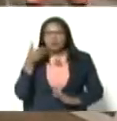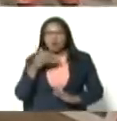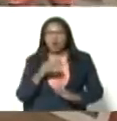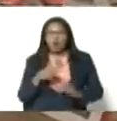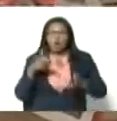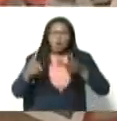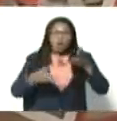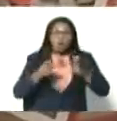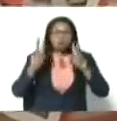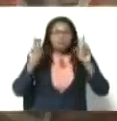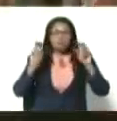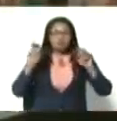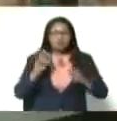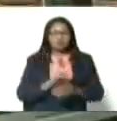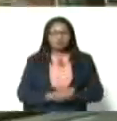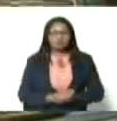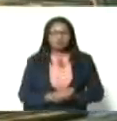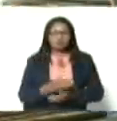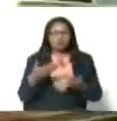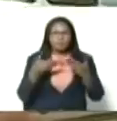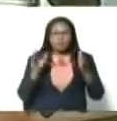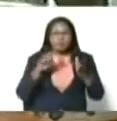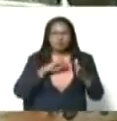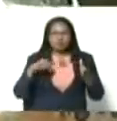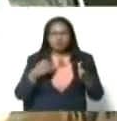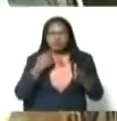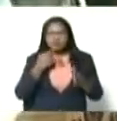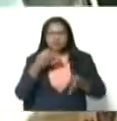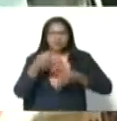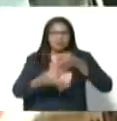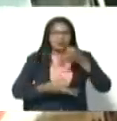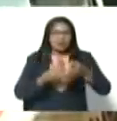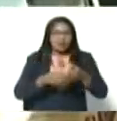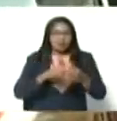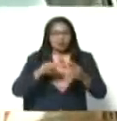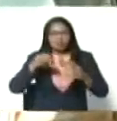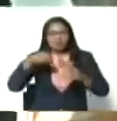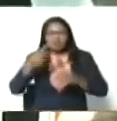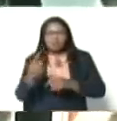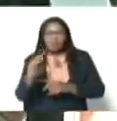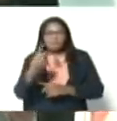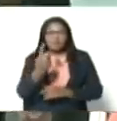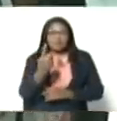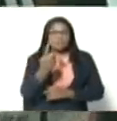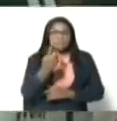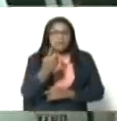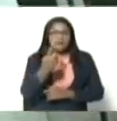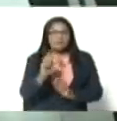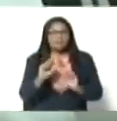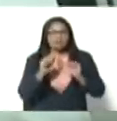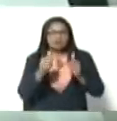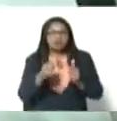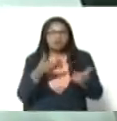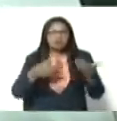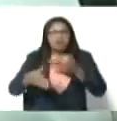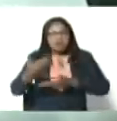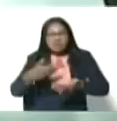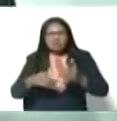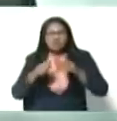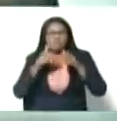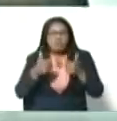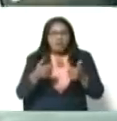nuevos. Esto nos permite a nosotros decir, después de que el primer tren está rodando y está prestando servicio